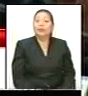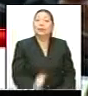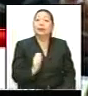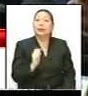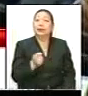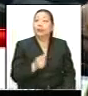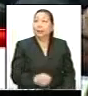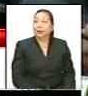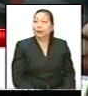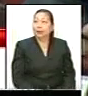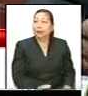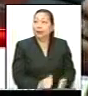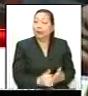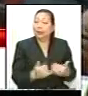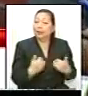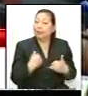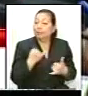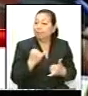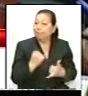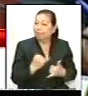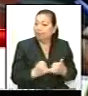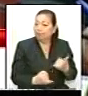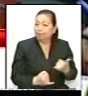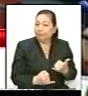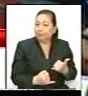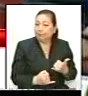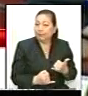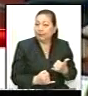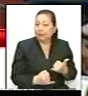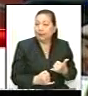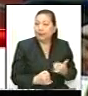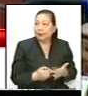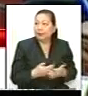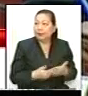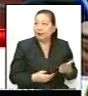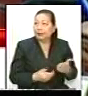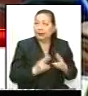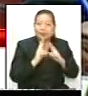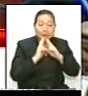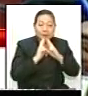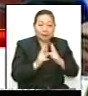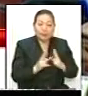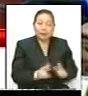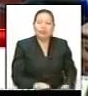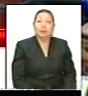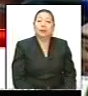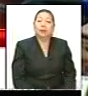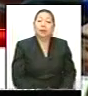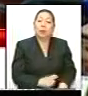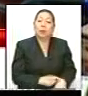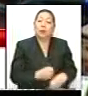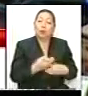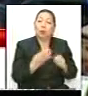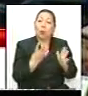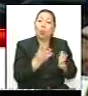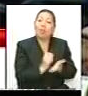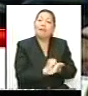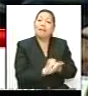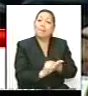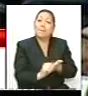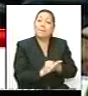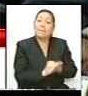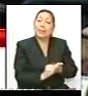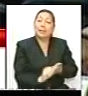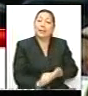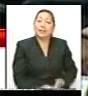sancionador, este debe concluir, quiero decir, debe estar resuelto y notificado en un plazo de 9 meses,